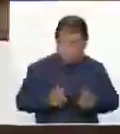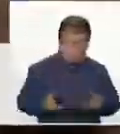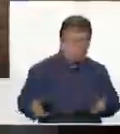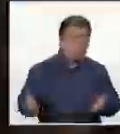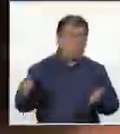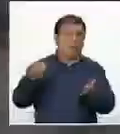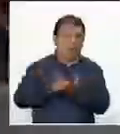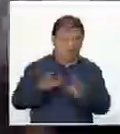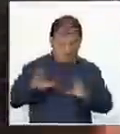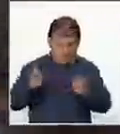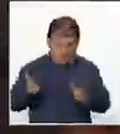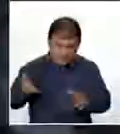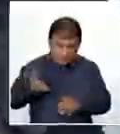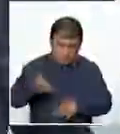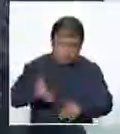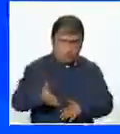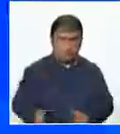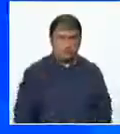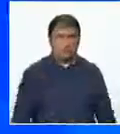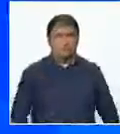horas efectivas.